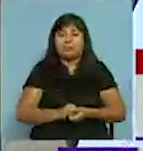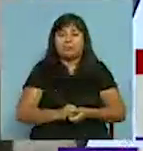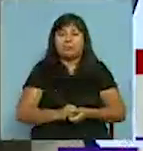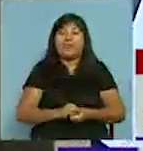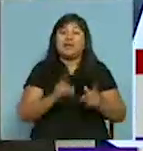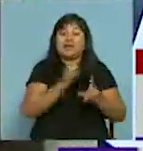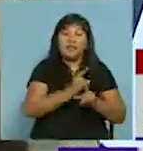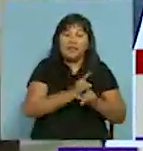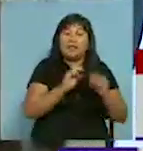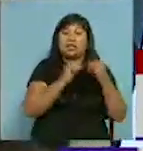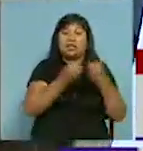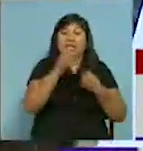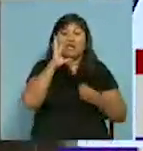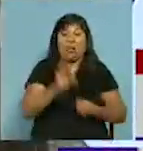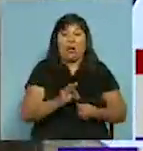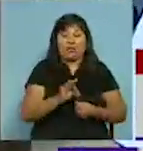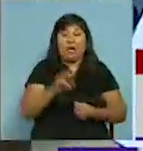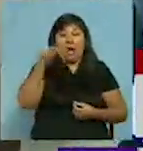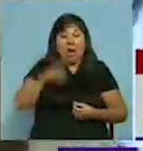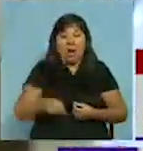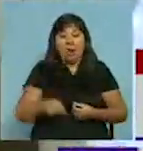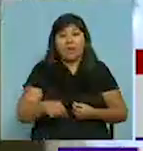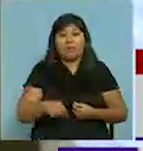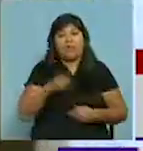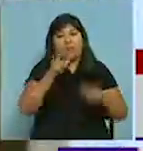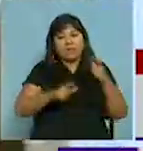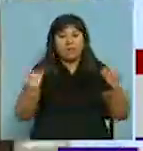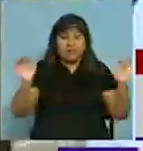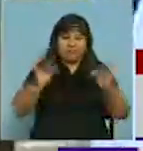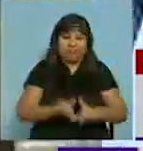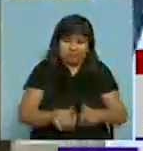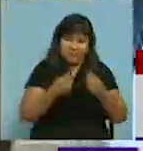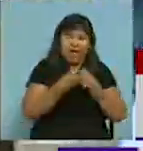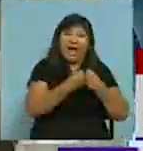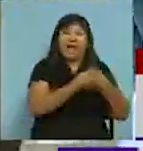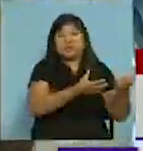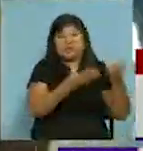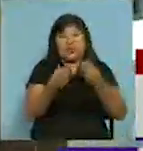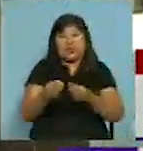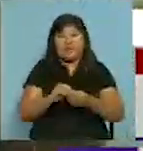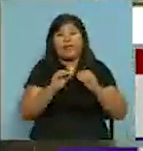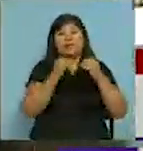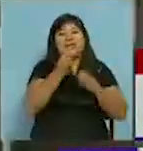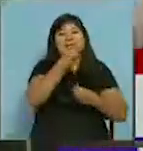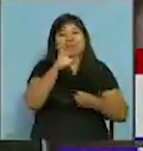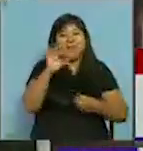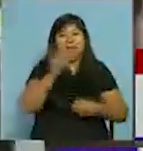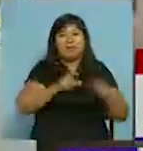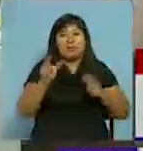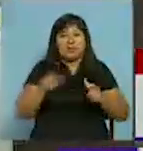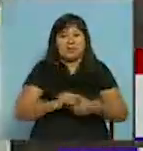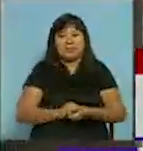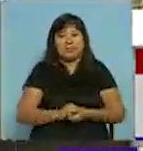que somos siempre el comedor somos 50 pero hoy hemos recibido muchas manos generosas se escapan más que llegamos hasta 100 servidores